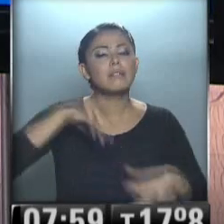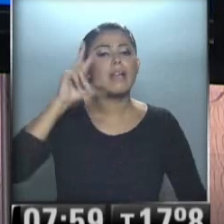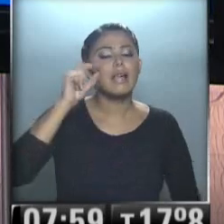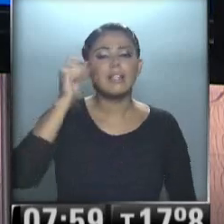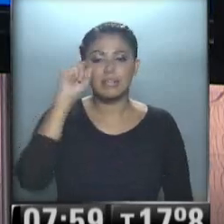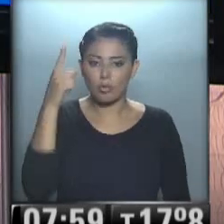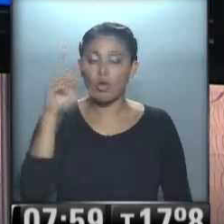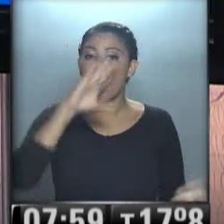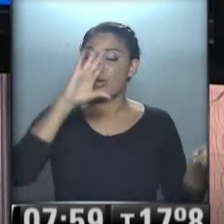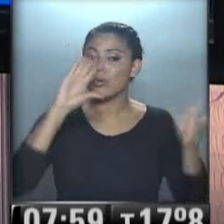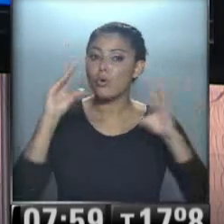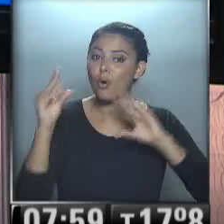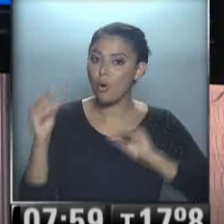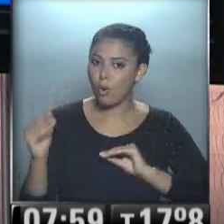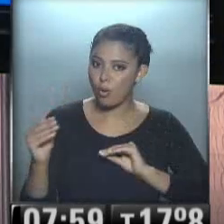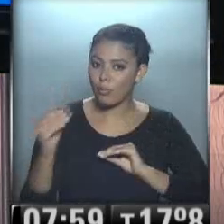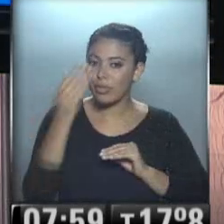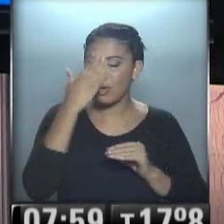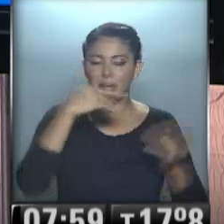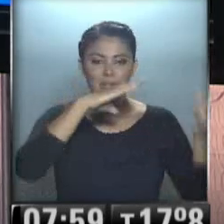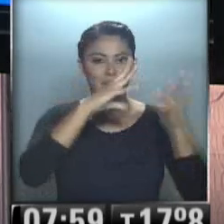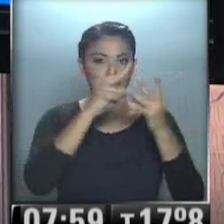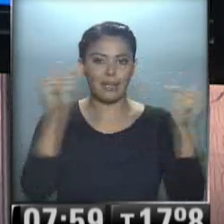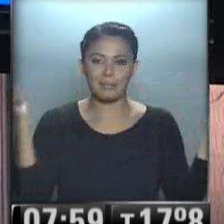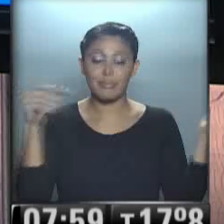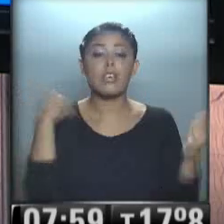nubes ya se van a ir yendo